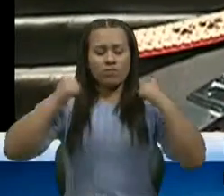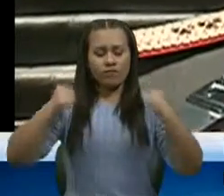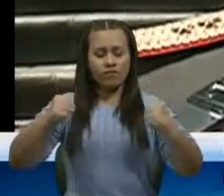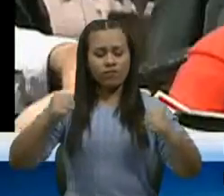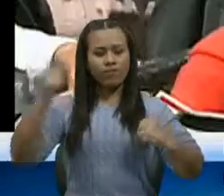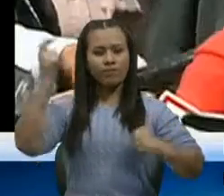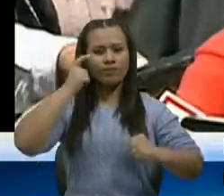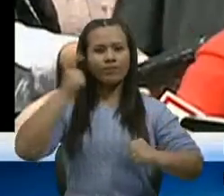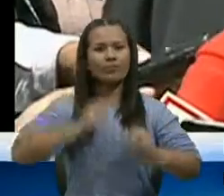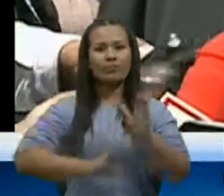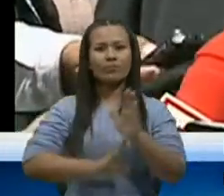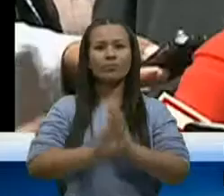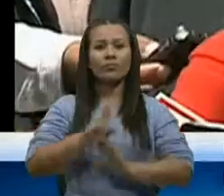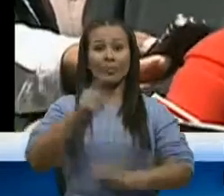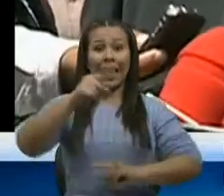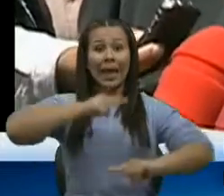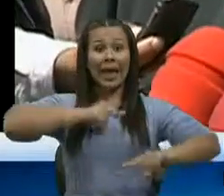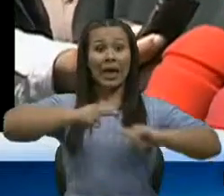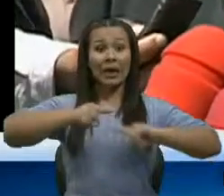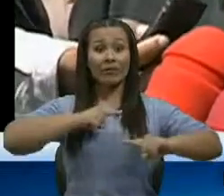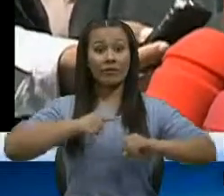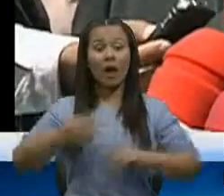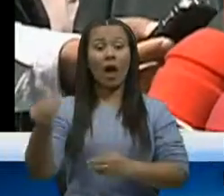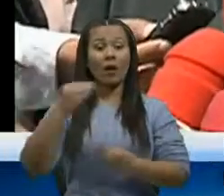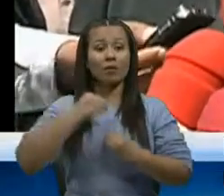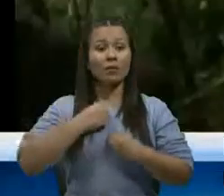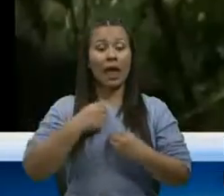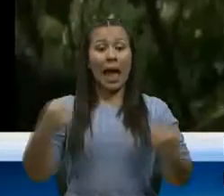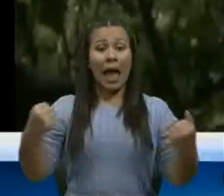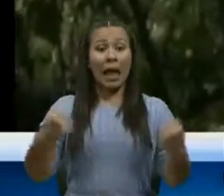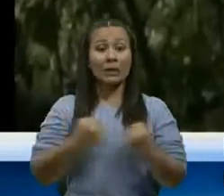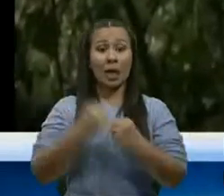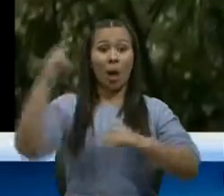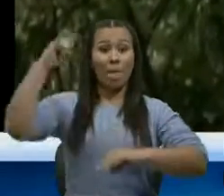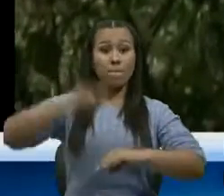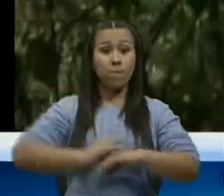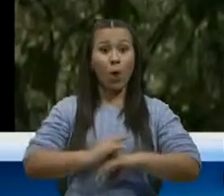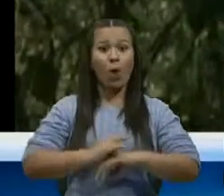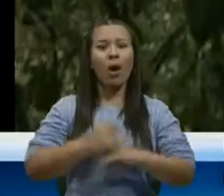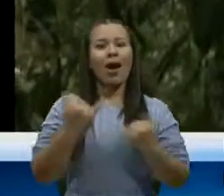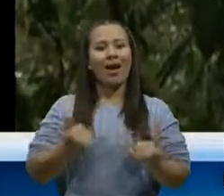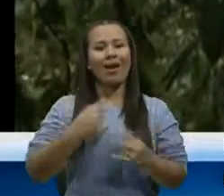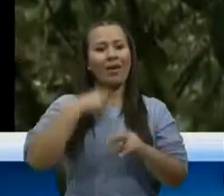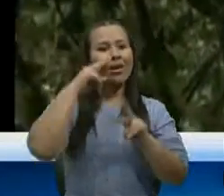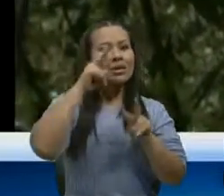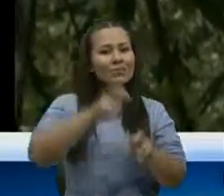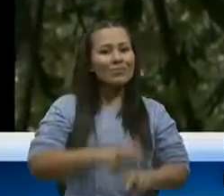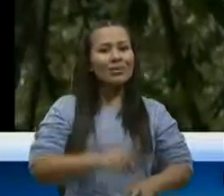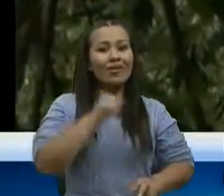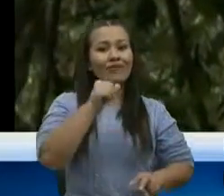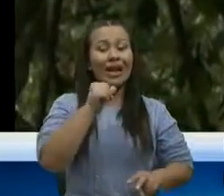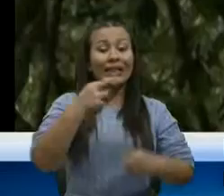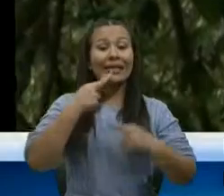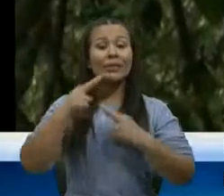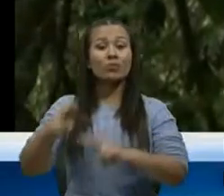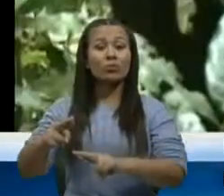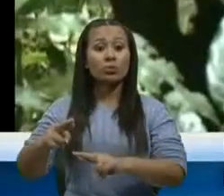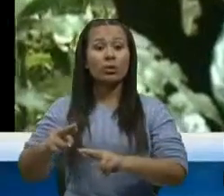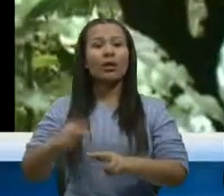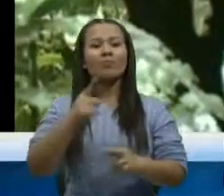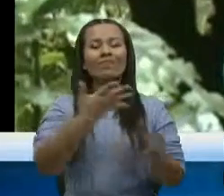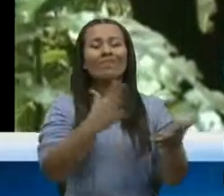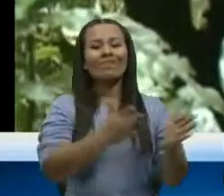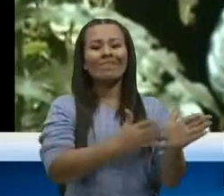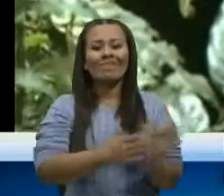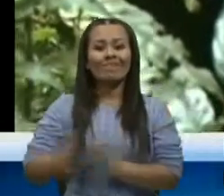seguir adelante. El jefe del comando conjunto informó que el accidente del avión Araba está siendo investigado por la Junta y que esta tiene un plazo